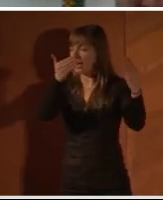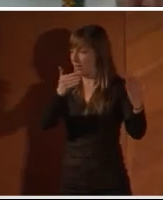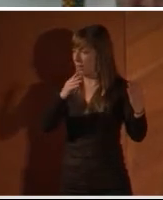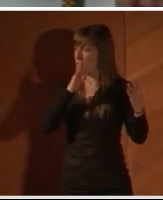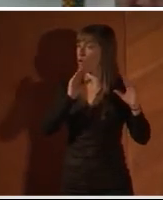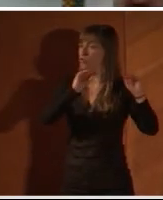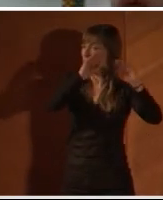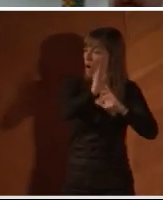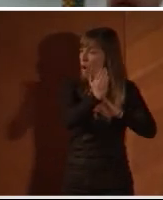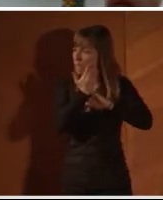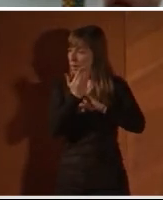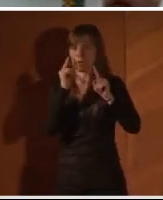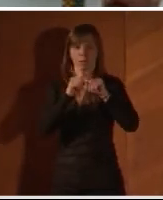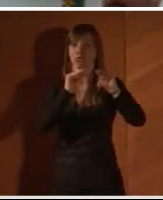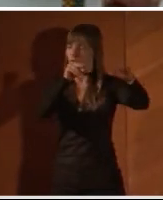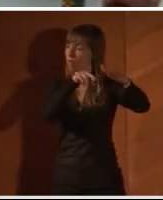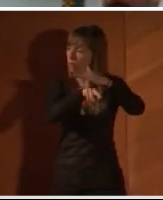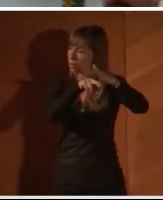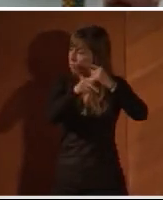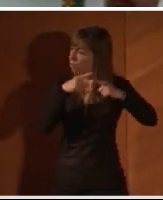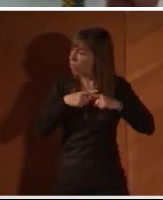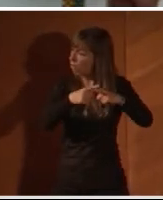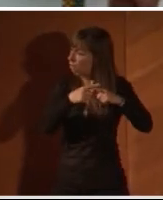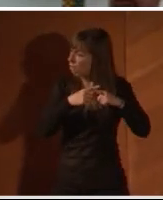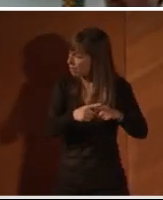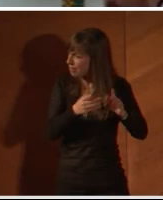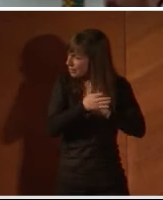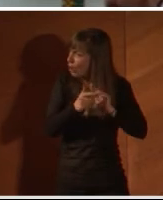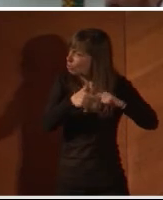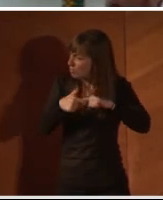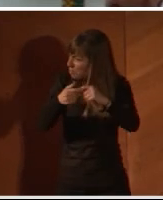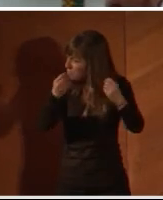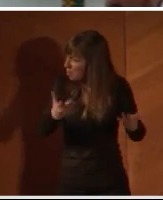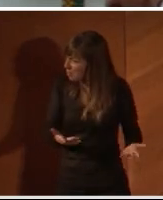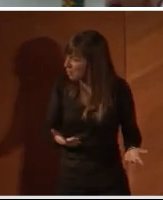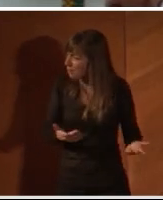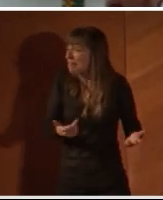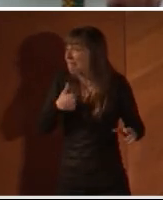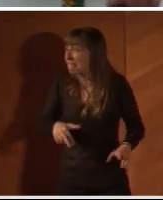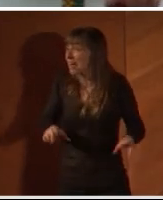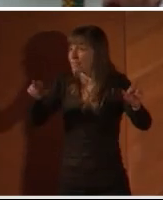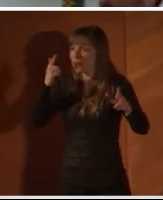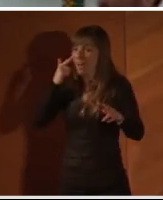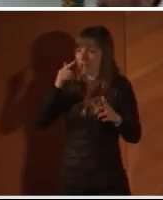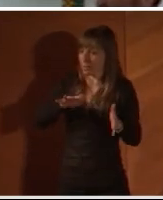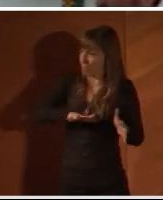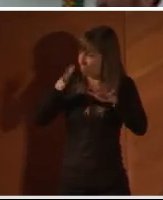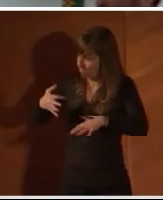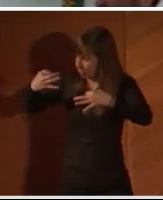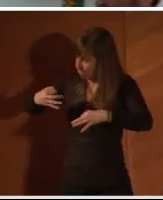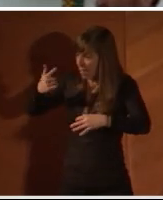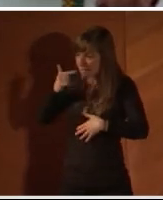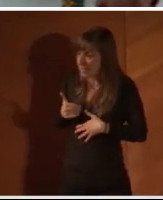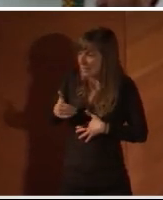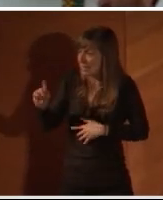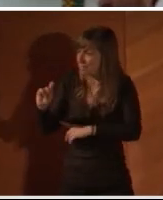ofrecido a compartir sus recursos, que haya sido tan solidario y esperamos recoger los frutos de esta iniciativa democrática en los